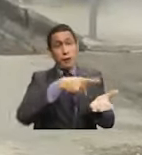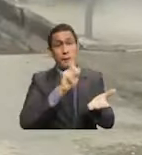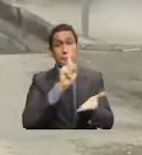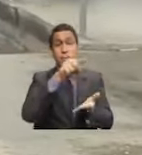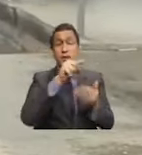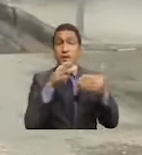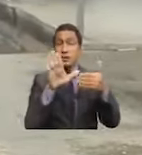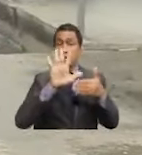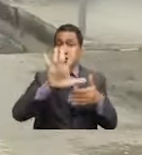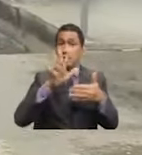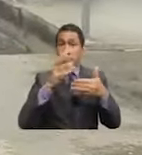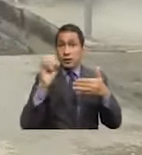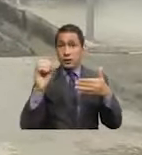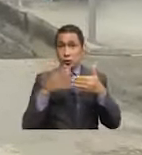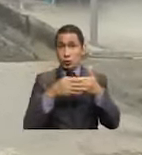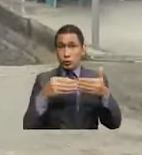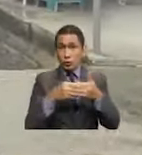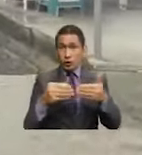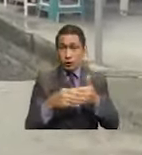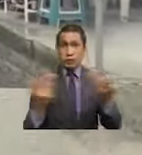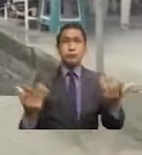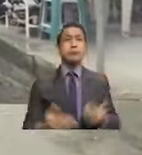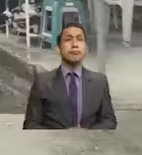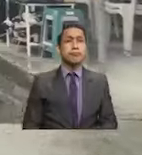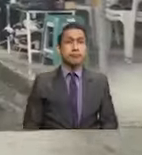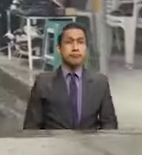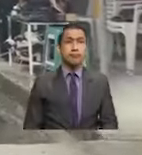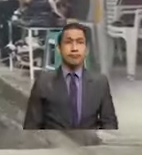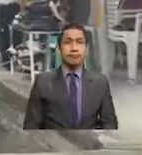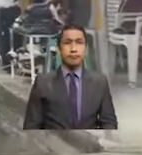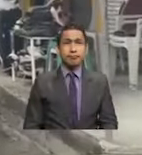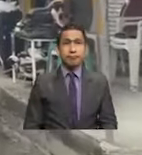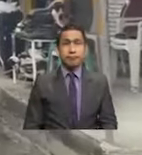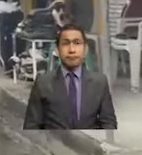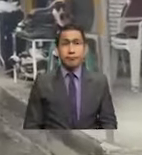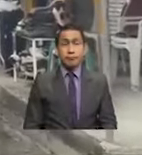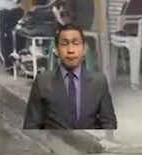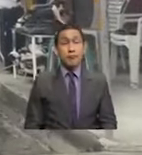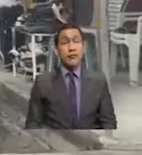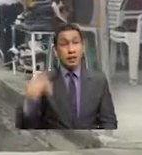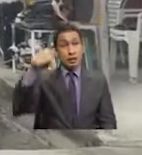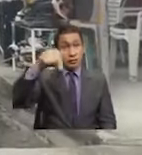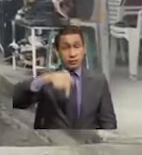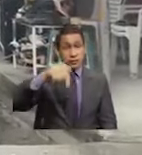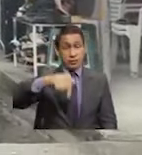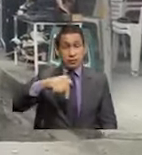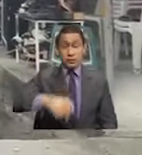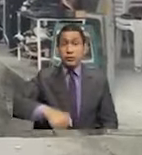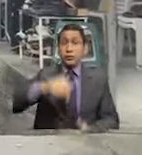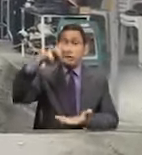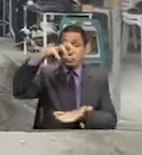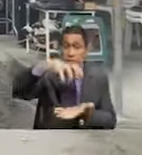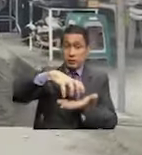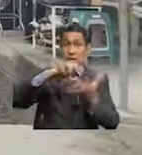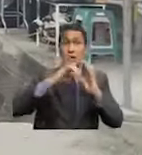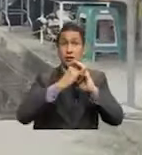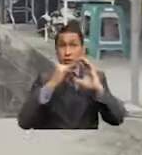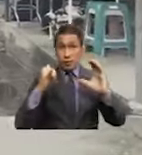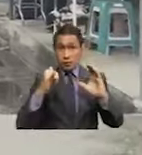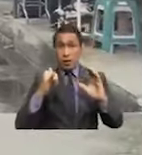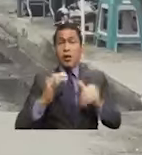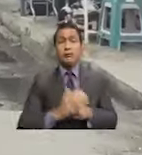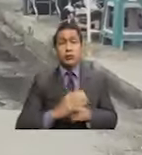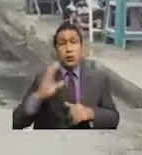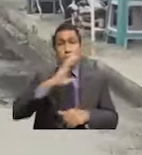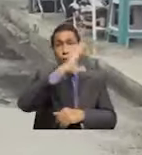pagar por esta situación, amigos. Desde el gremio de sastres, plazoleta de sastres del Cantón La Libertad, provincia de Santa